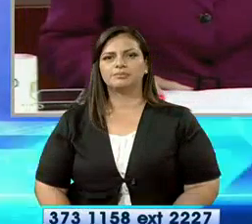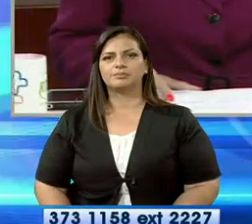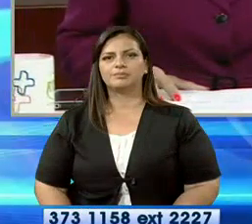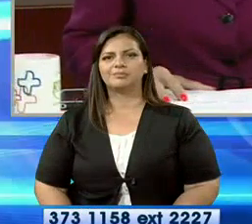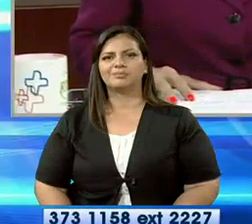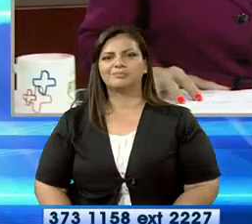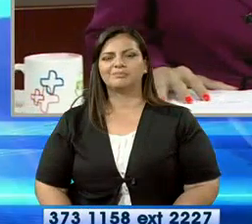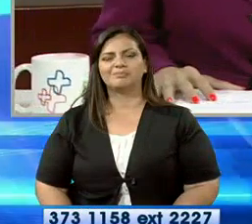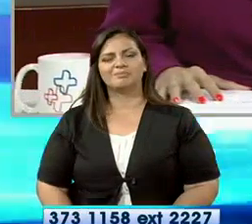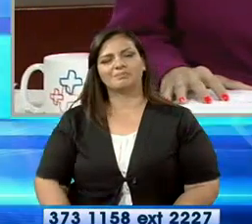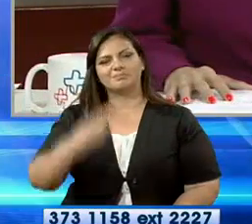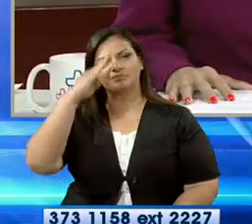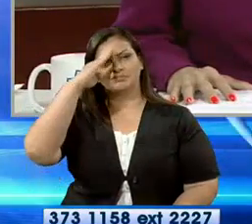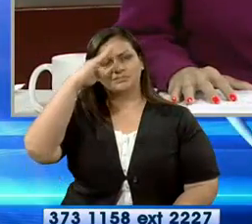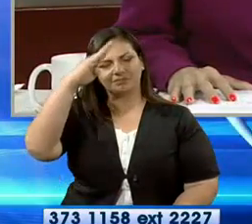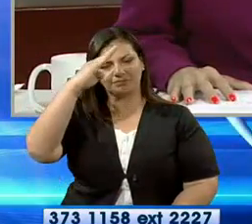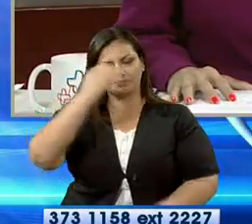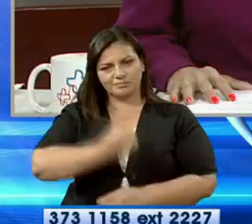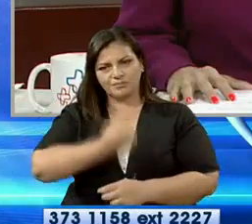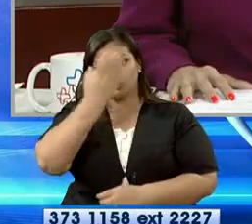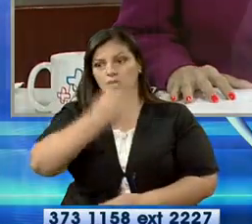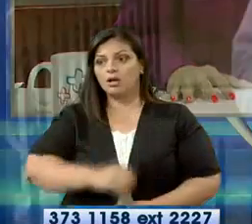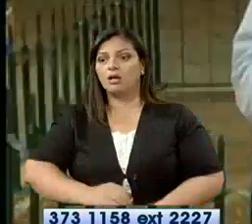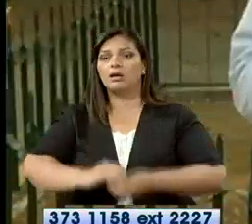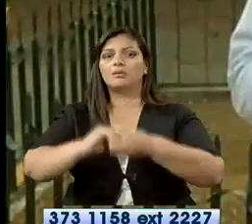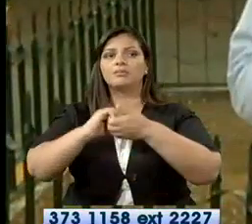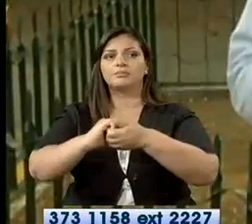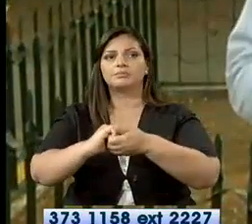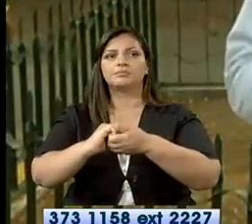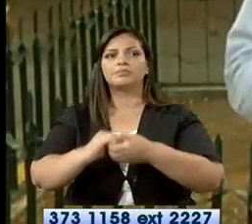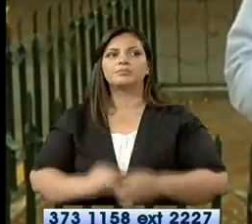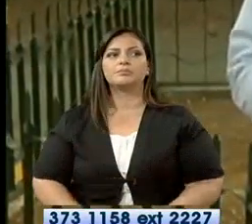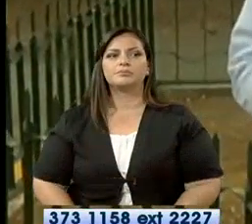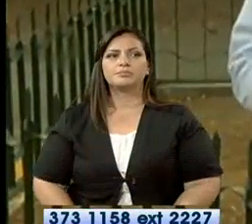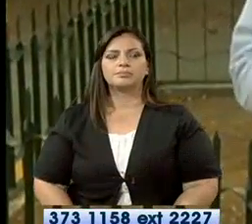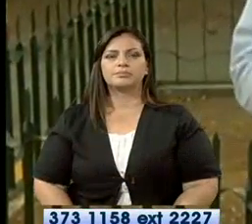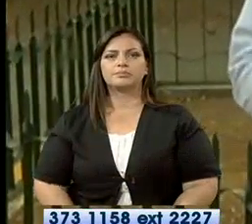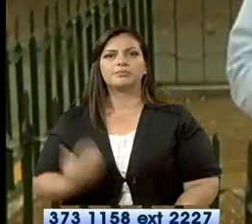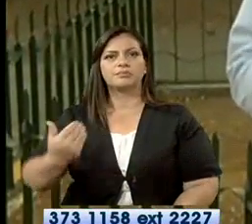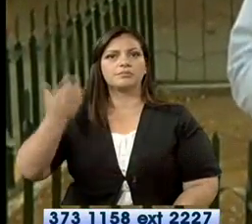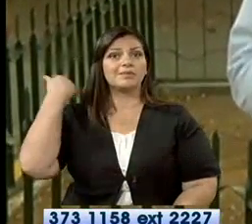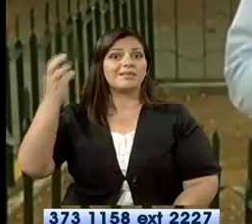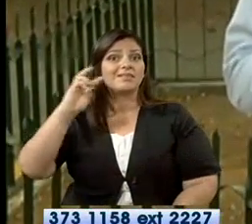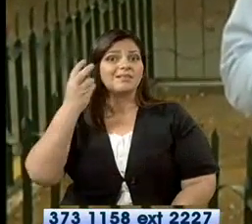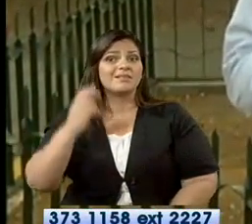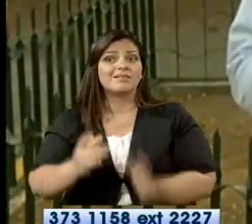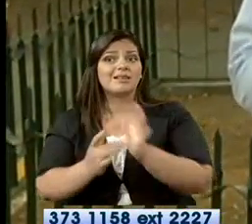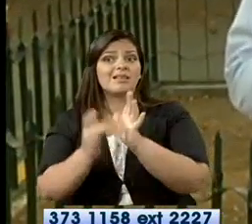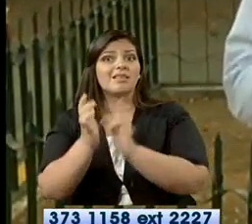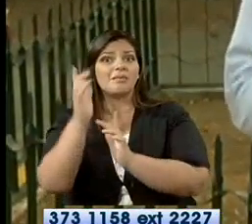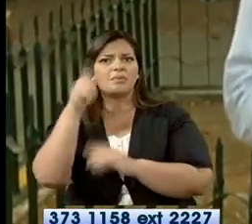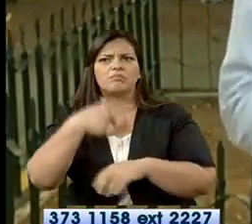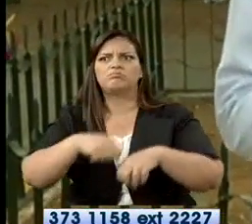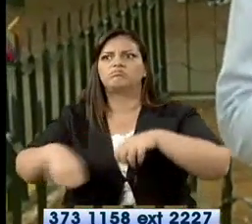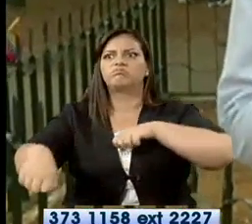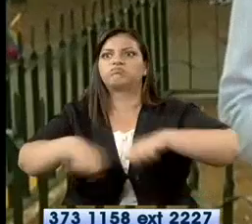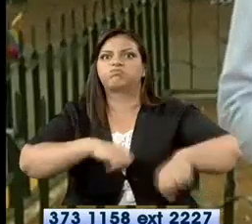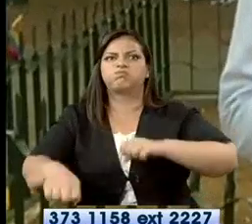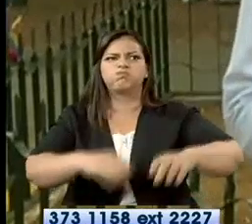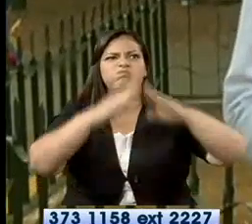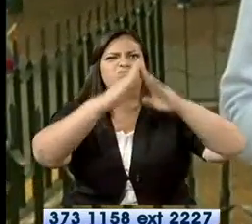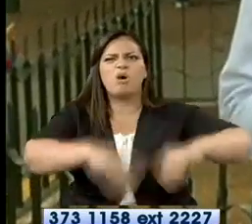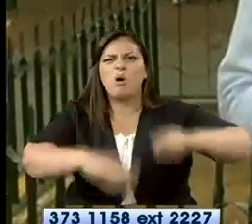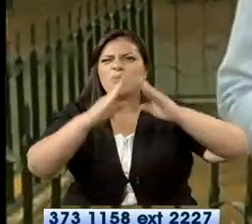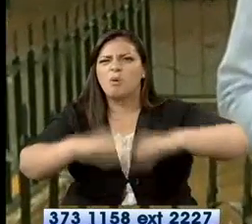Hola, ¿qué tal? Muy buenos días allá en estudios y amigos televidentes. Tras el terremoto del pasado 16 de abril, la estructura